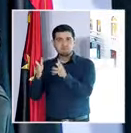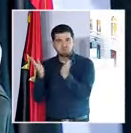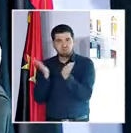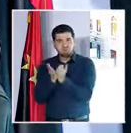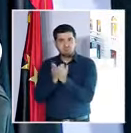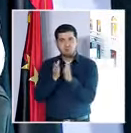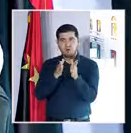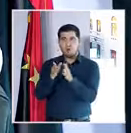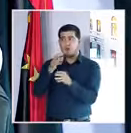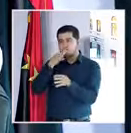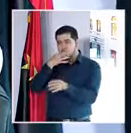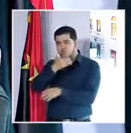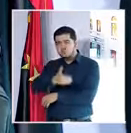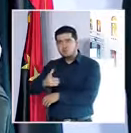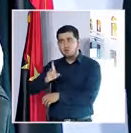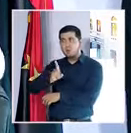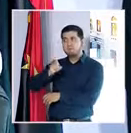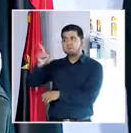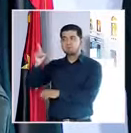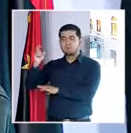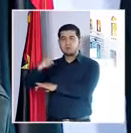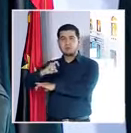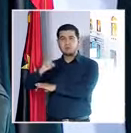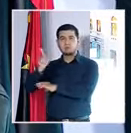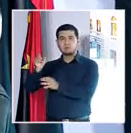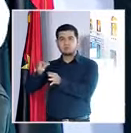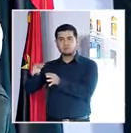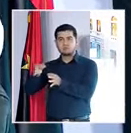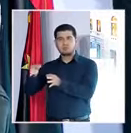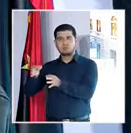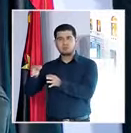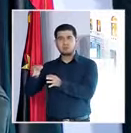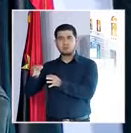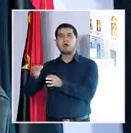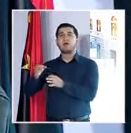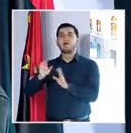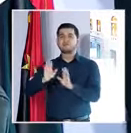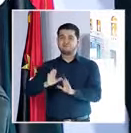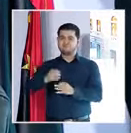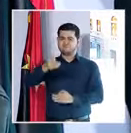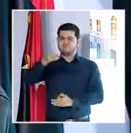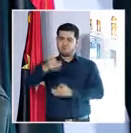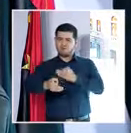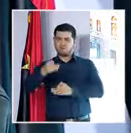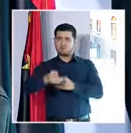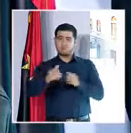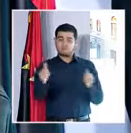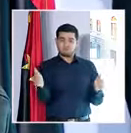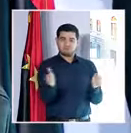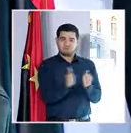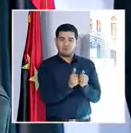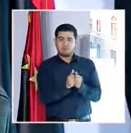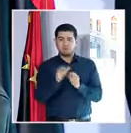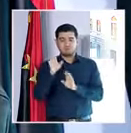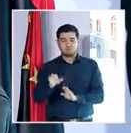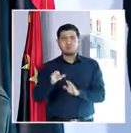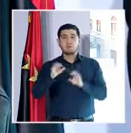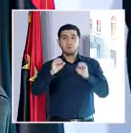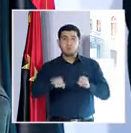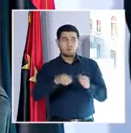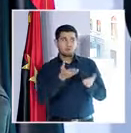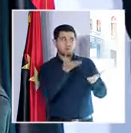Y hemos logrado en 2 ocasiones suspender el concurso. Con justa razón nos acompañaron los congresistas y